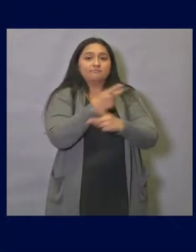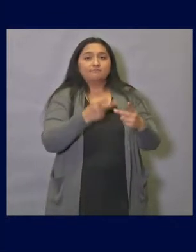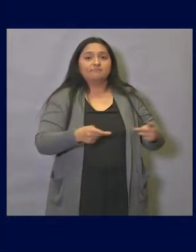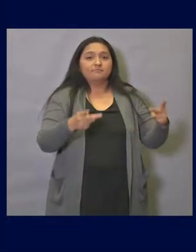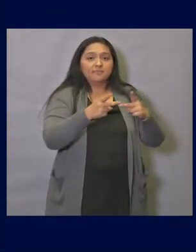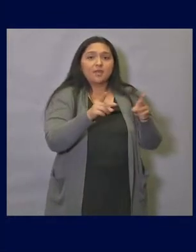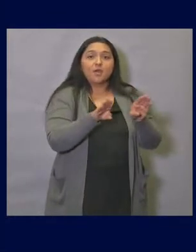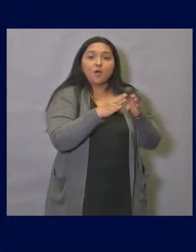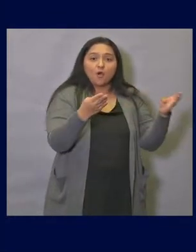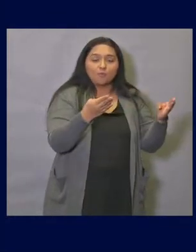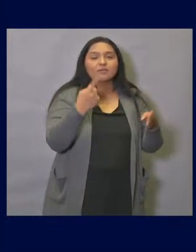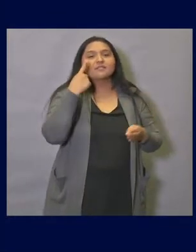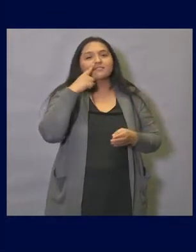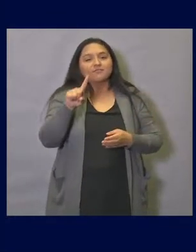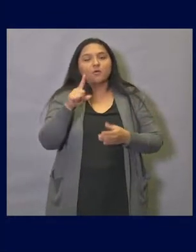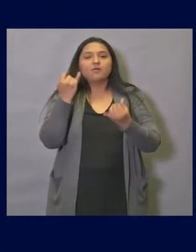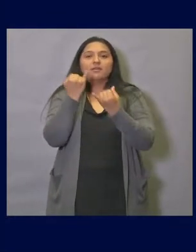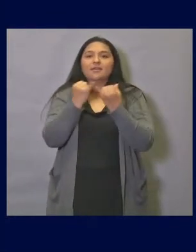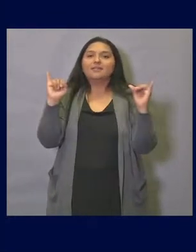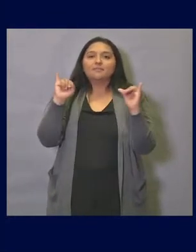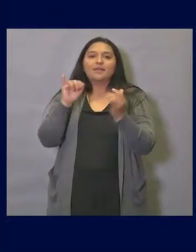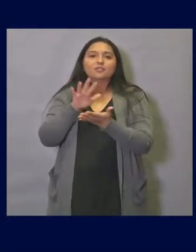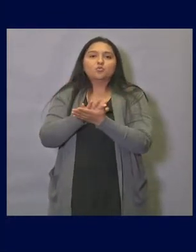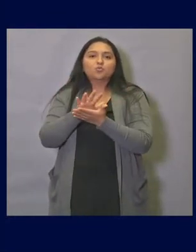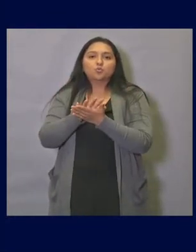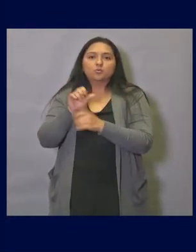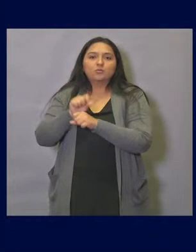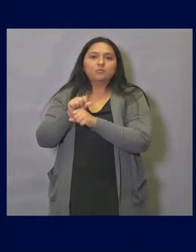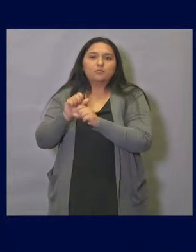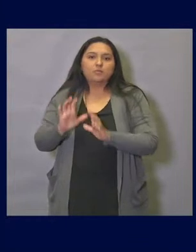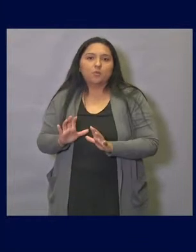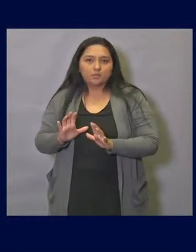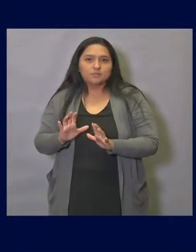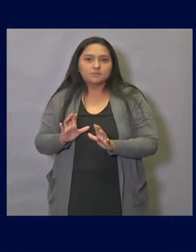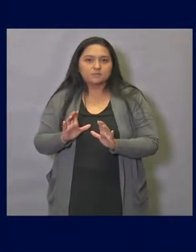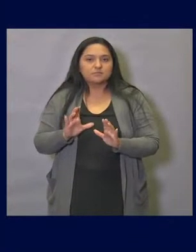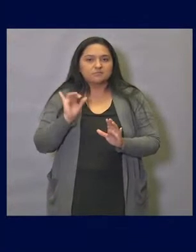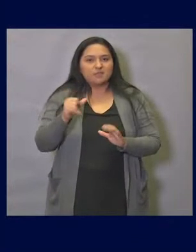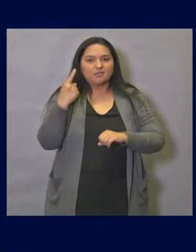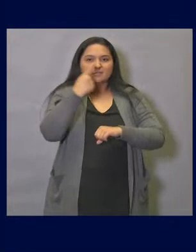en escuelas independientes. Next slide, please.